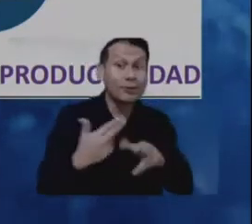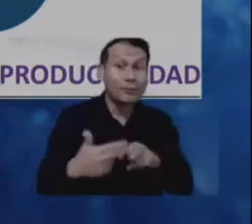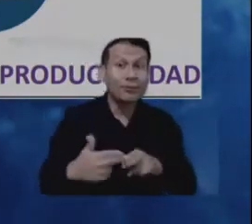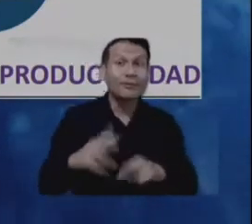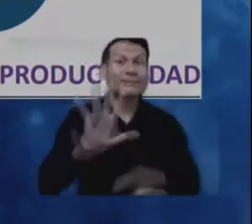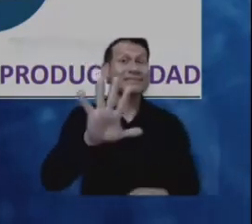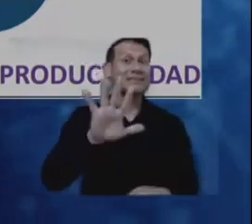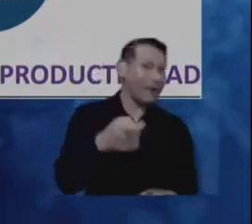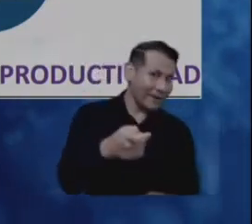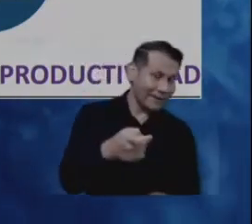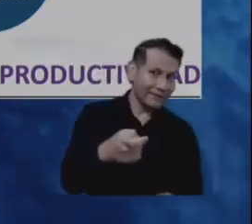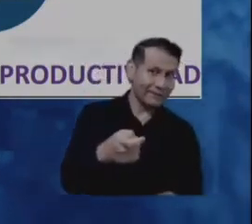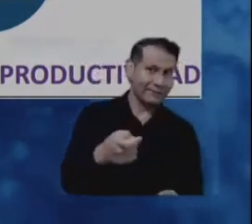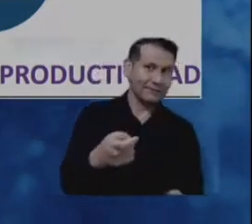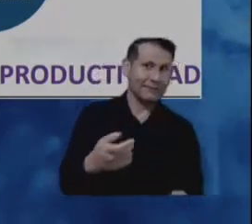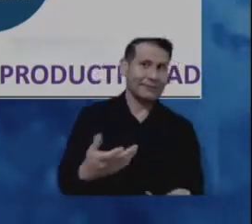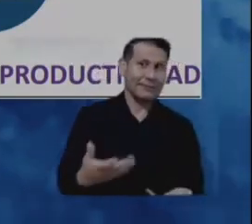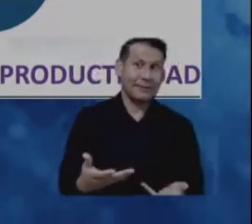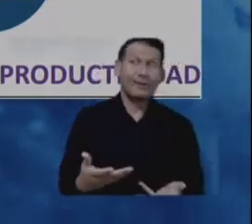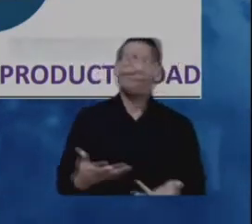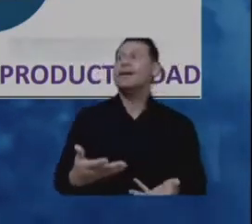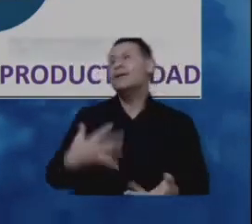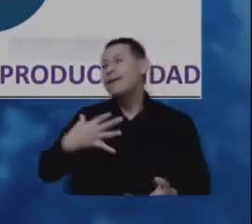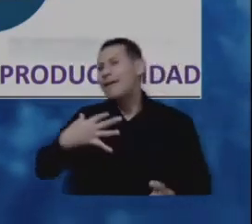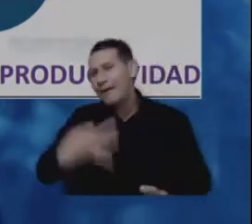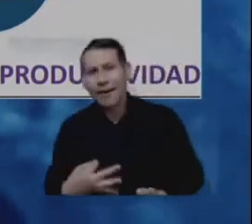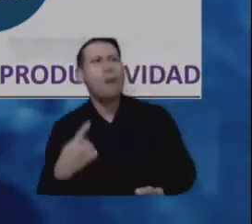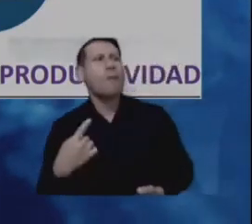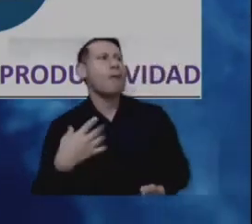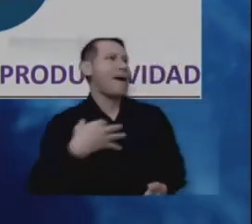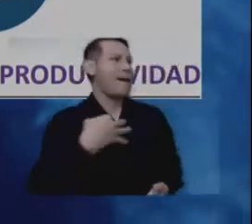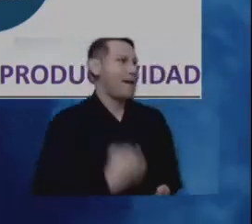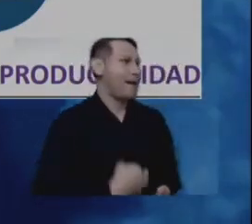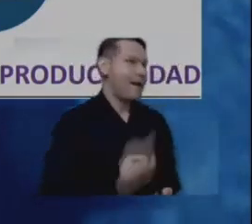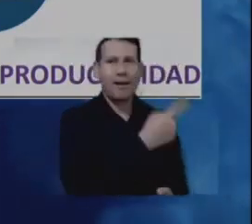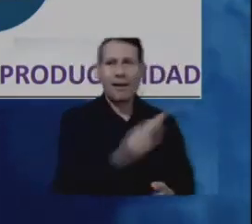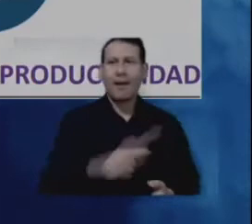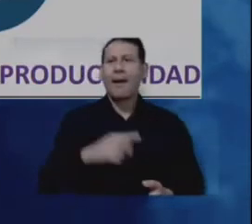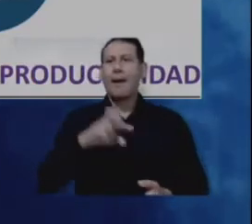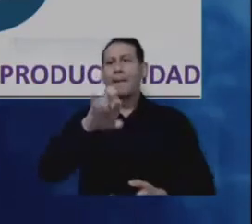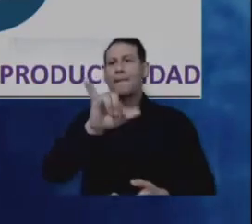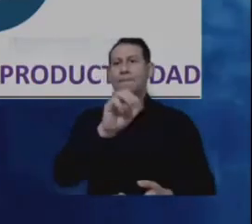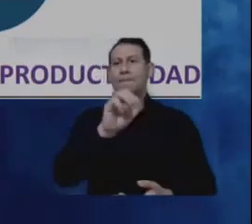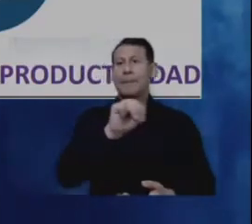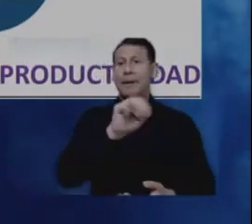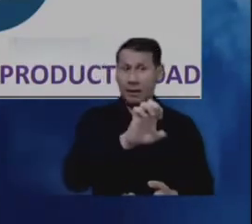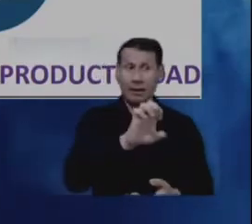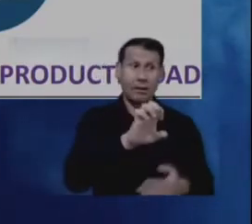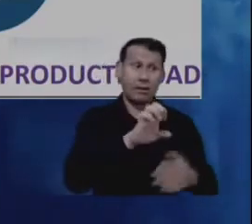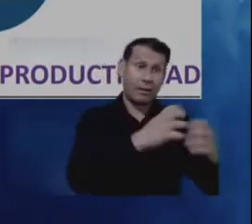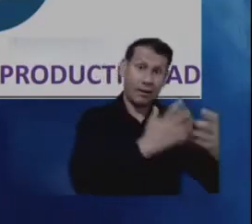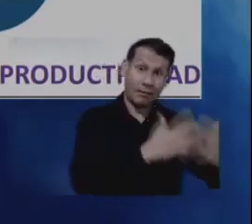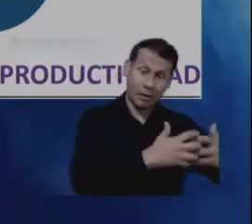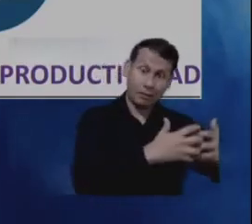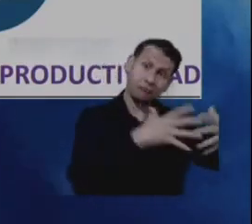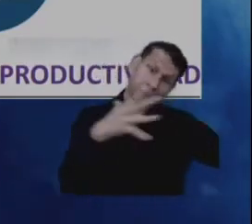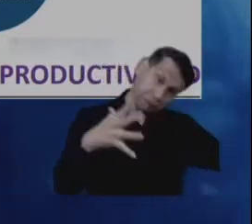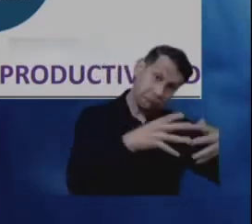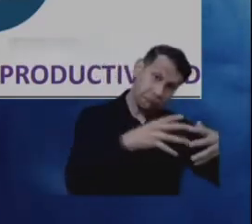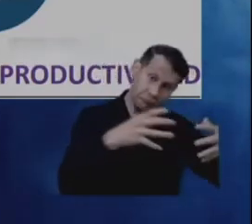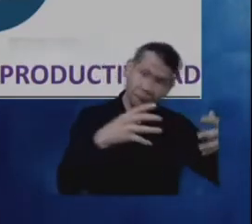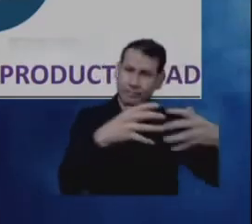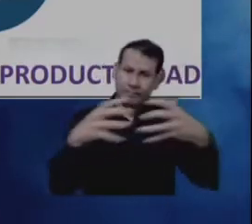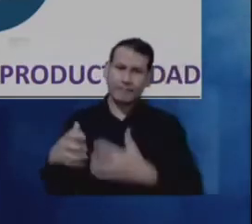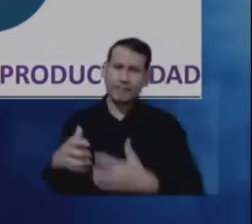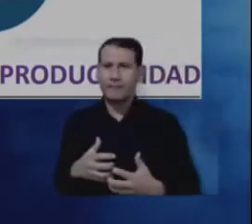de realidades de nuestras pequeñas, medianas y grandes empresas, pero también tiene un impacto social enorme en términos de inclusión,